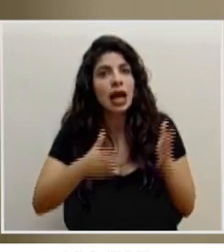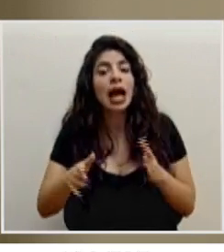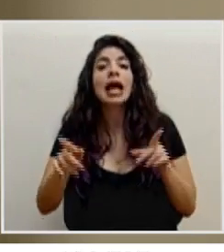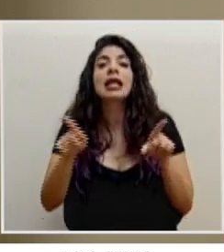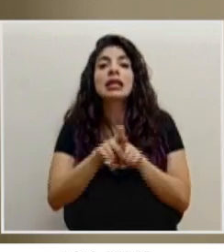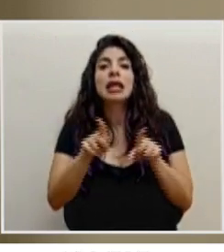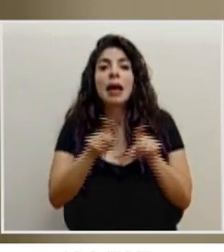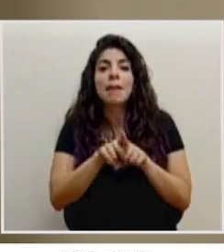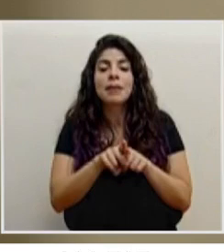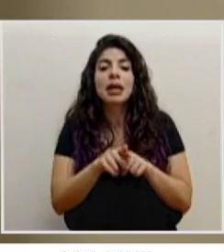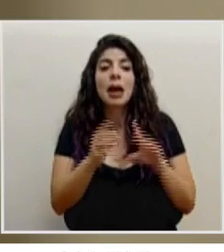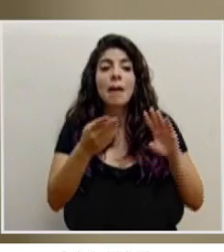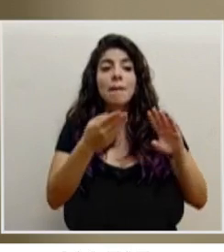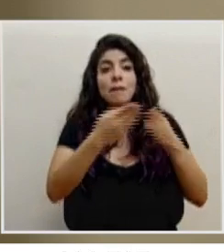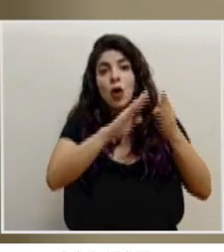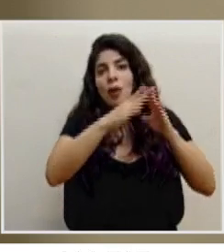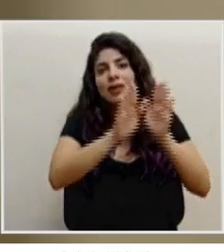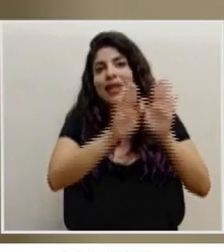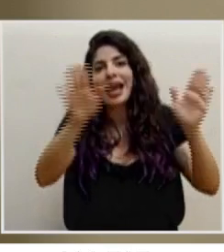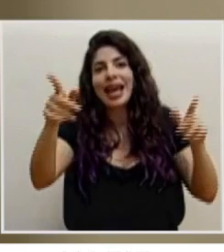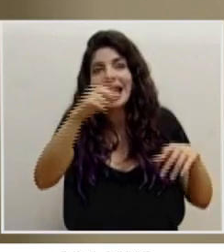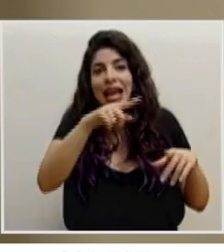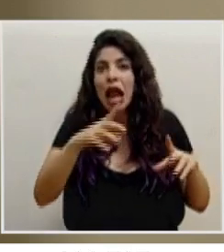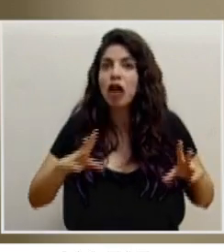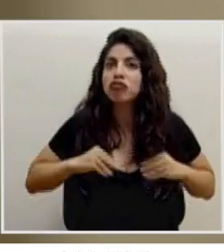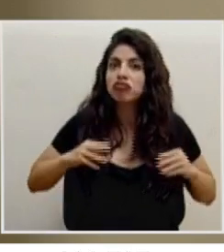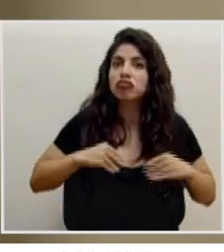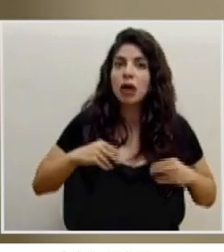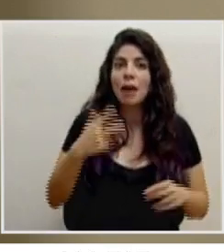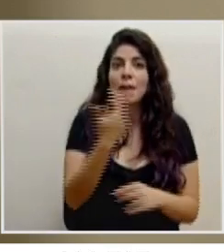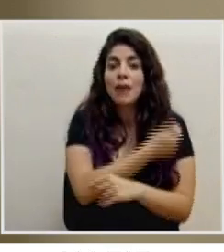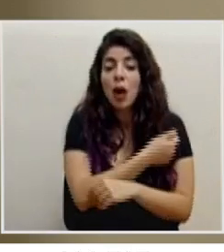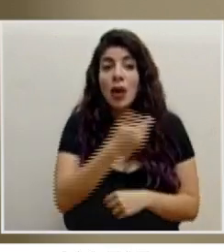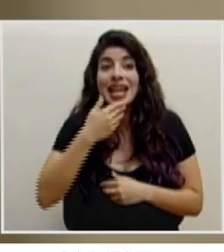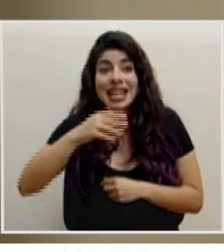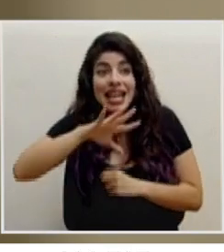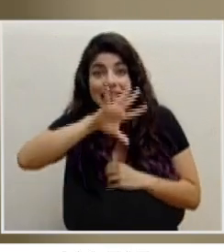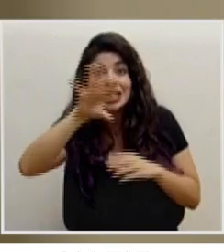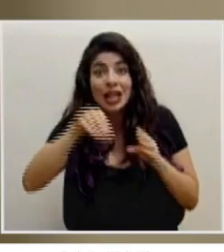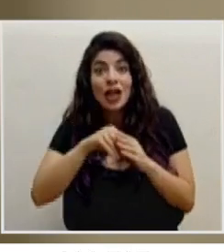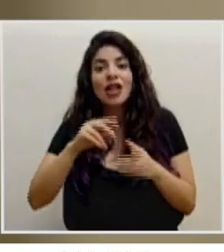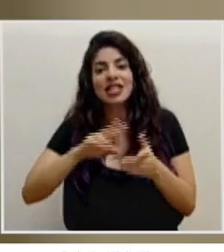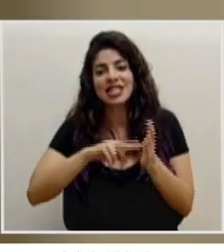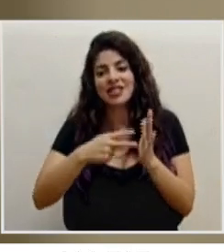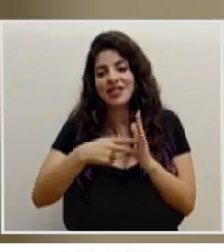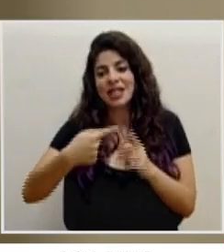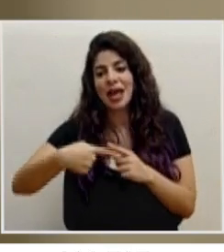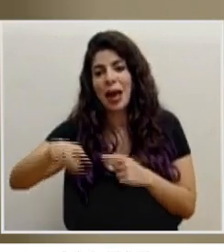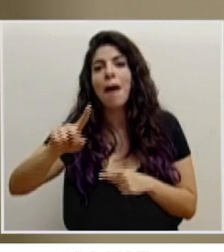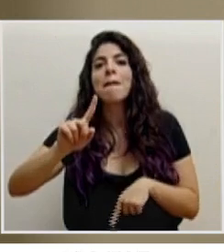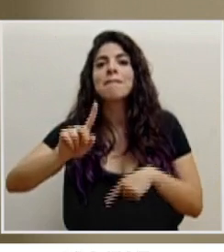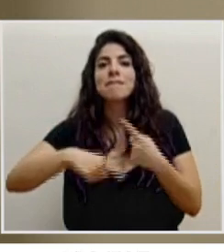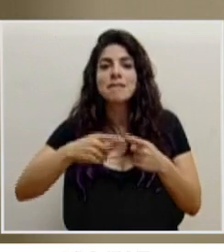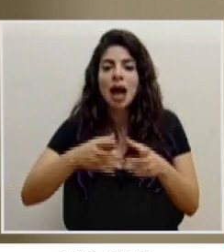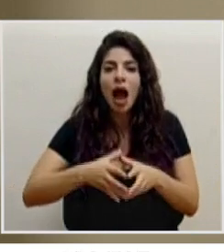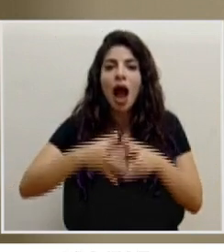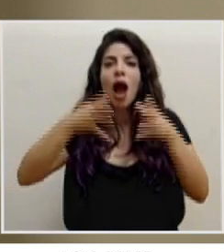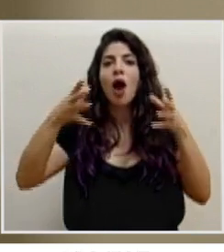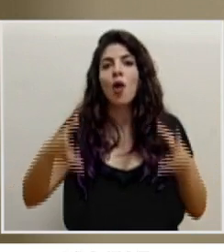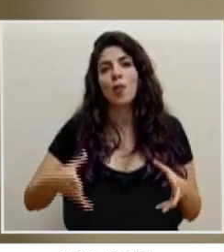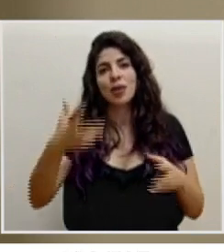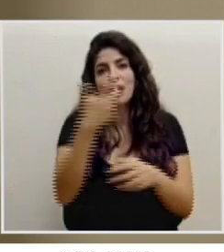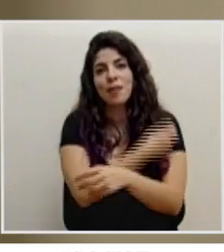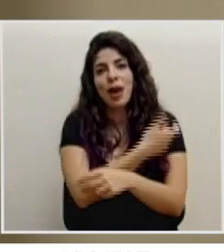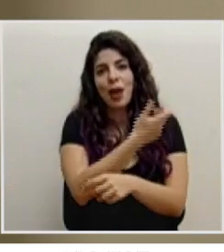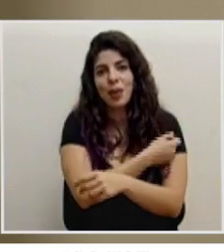a la recepción de la población costarricense de recibir la vacuna. Vamos a tener un aumento importante en la aplicación de las vacunas